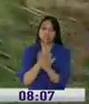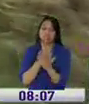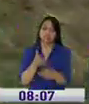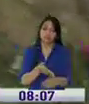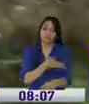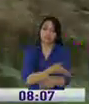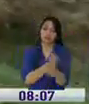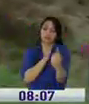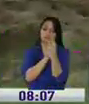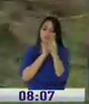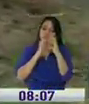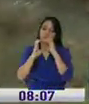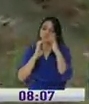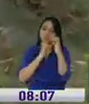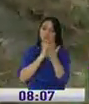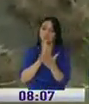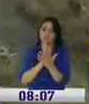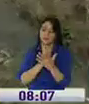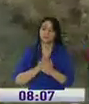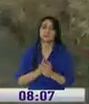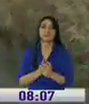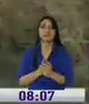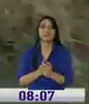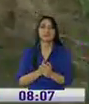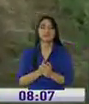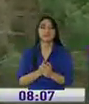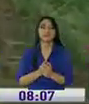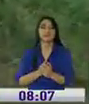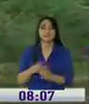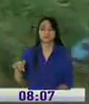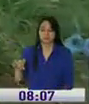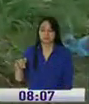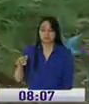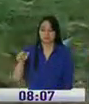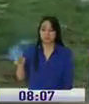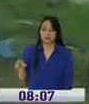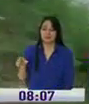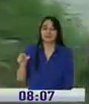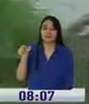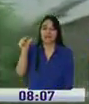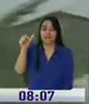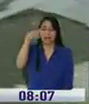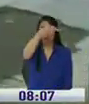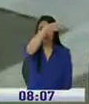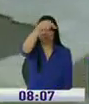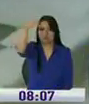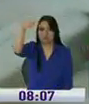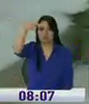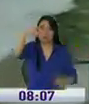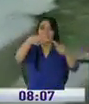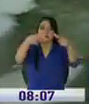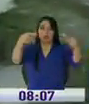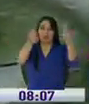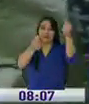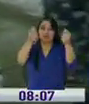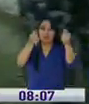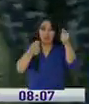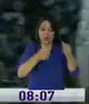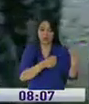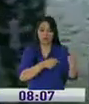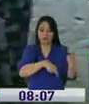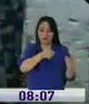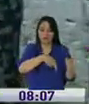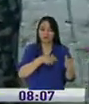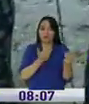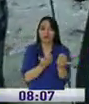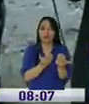un ratito también. Como nosotros decíamos, este es un pasaje. Entonces, el recolector de basura no pasa al pie de vereda aquí. Es decir, ustedes tienen